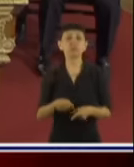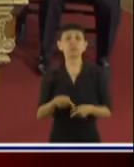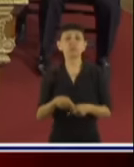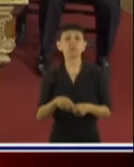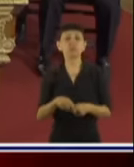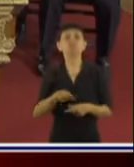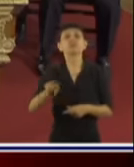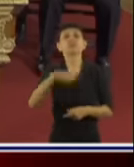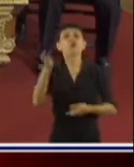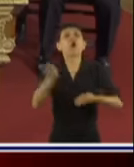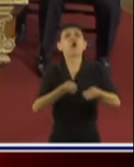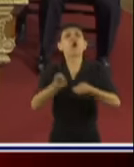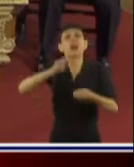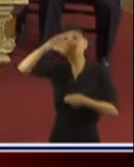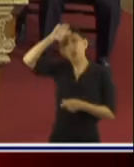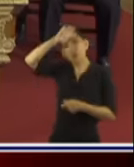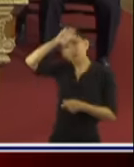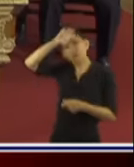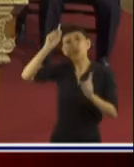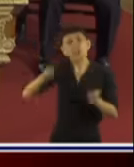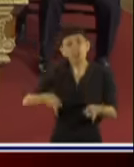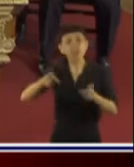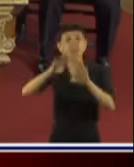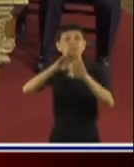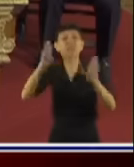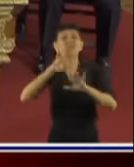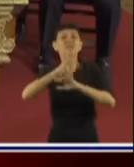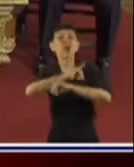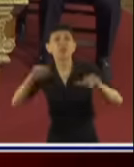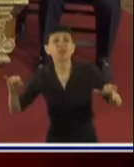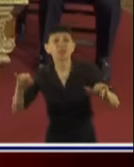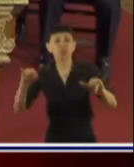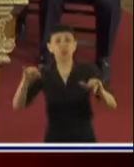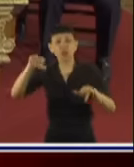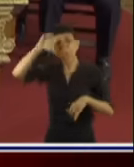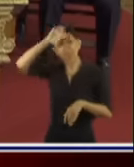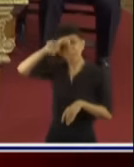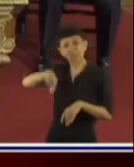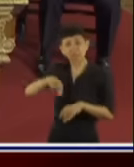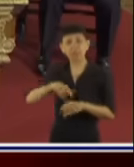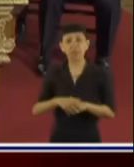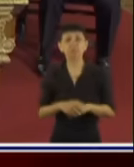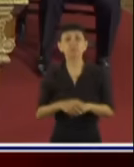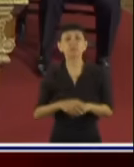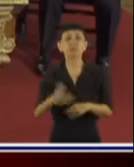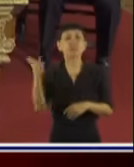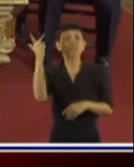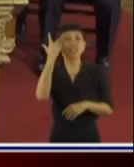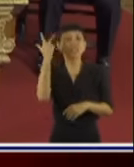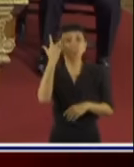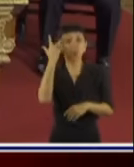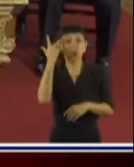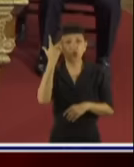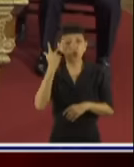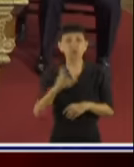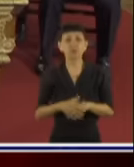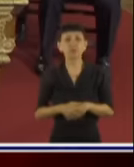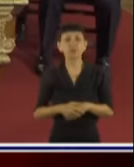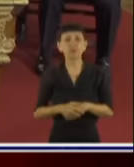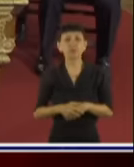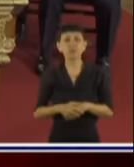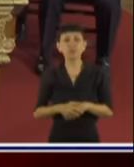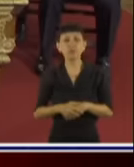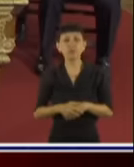de regulación, es uno de los decretos de regulación. Después hubo el decreto de regulación específico para los distintos sectores, digamos. Claro.